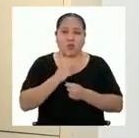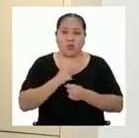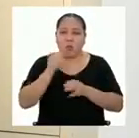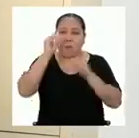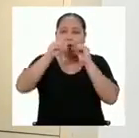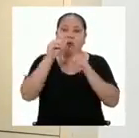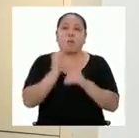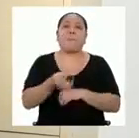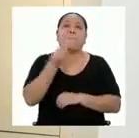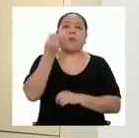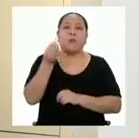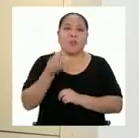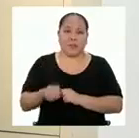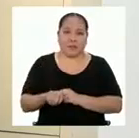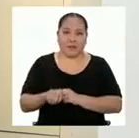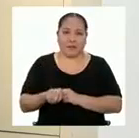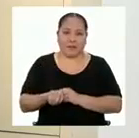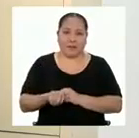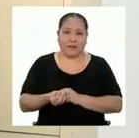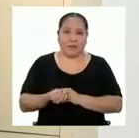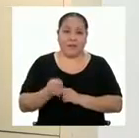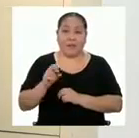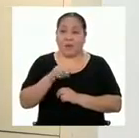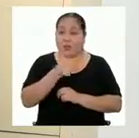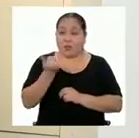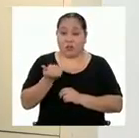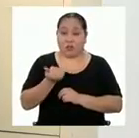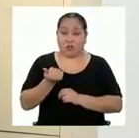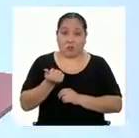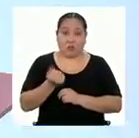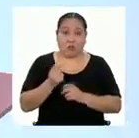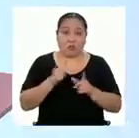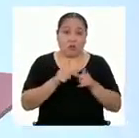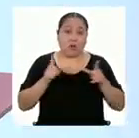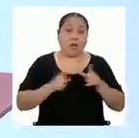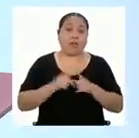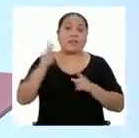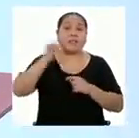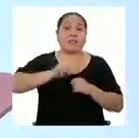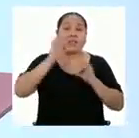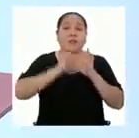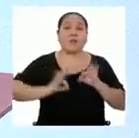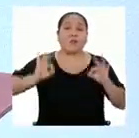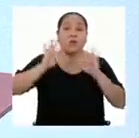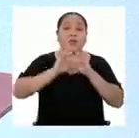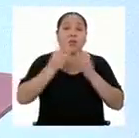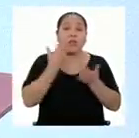eso. Pero en otros ámbitos es esencial argumentar. Ya